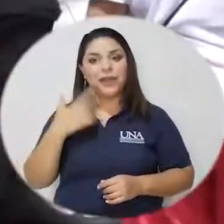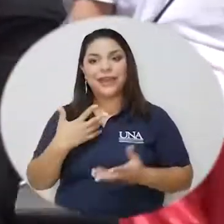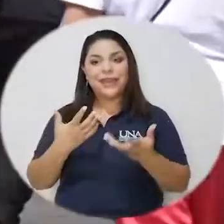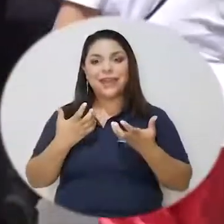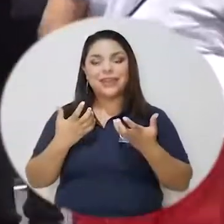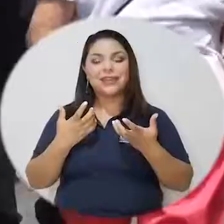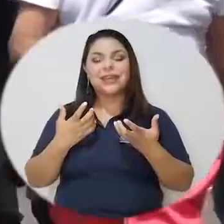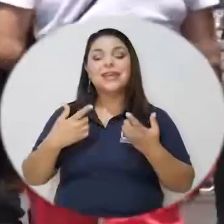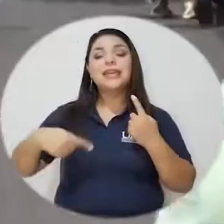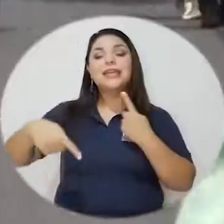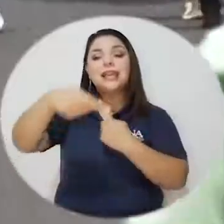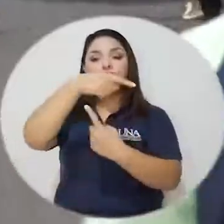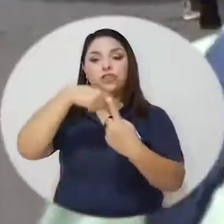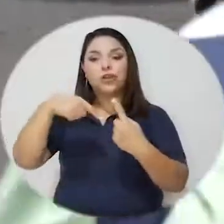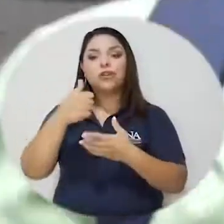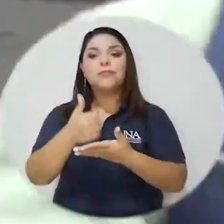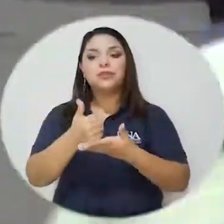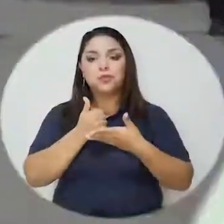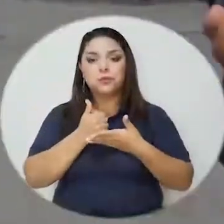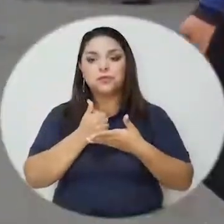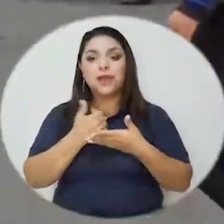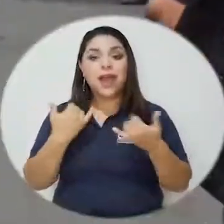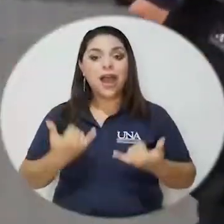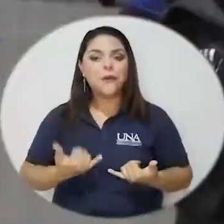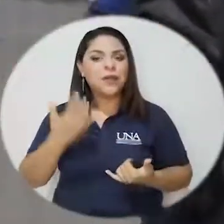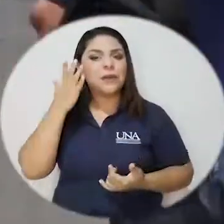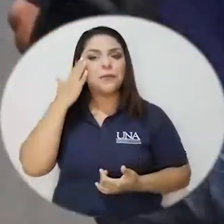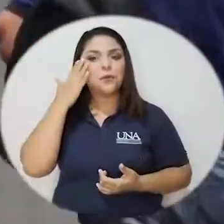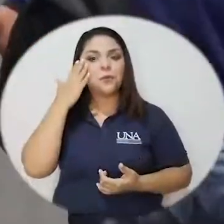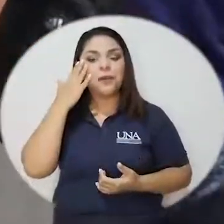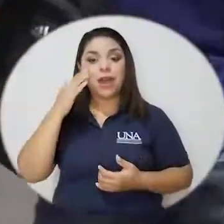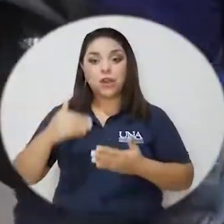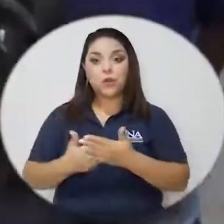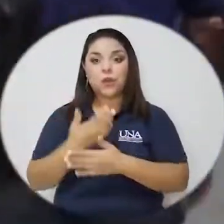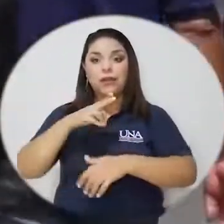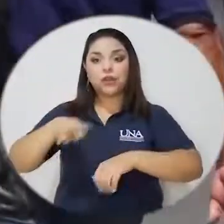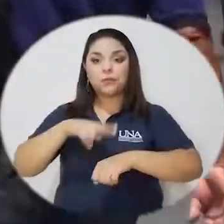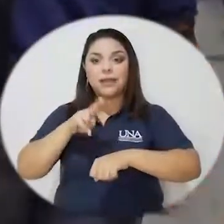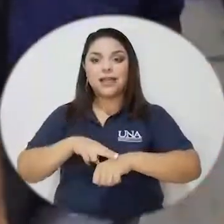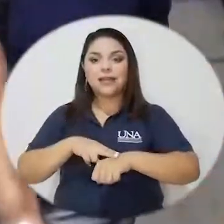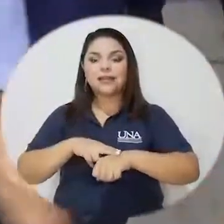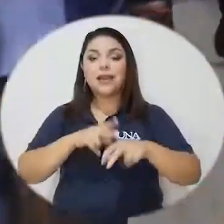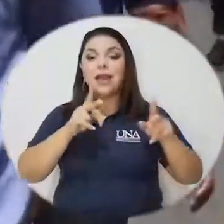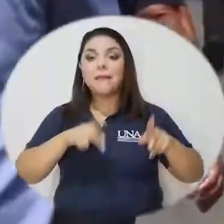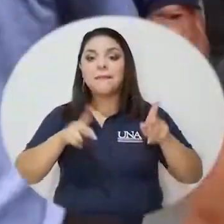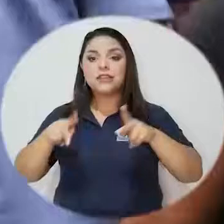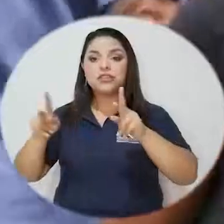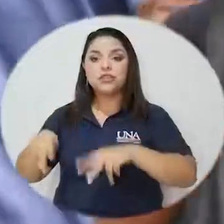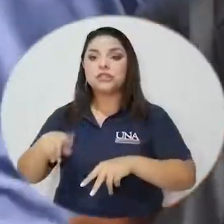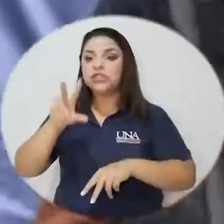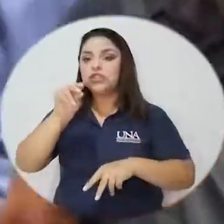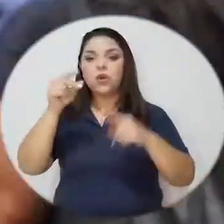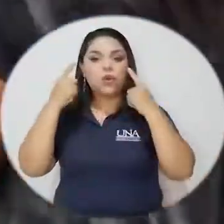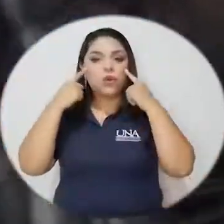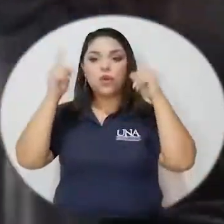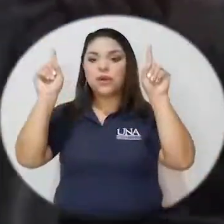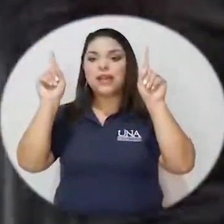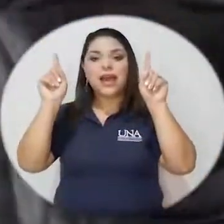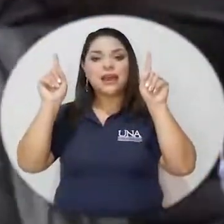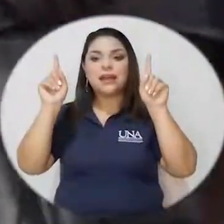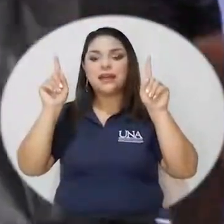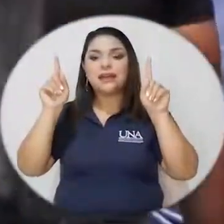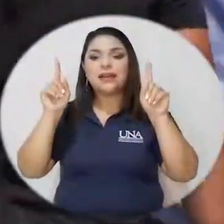quisieran, y el entorno nos ayudó. ¿Qué es lo que nos preocupa? Que ahora que estamos en la nueva normalidad, la gente no haya